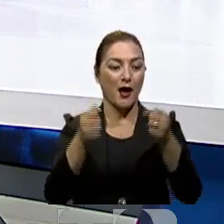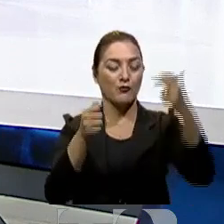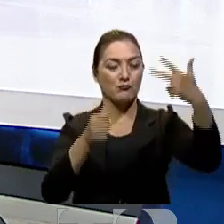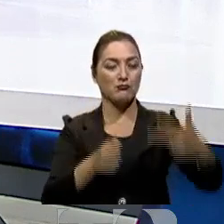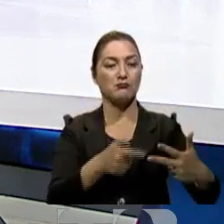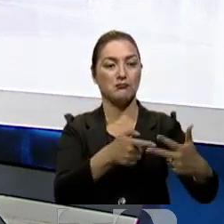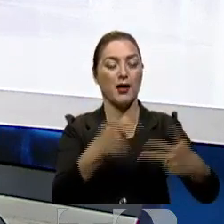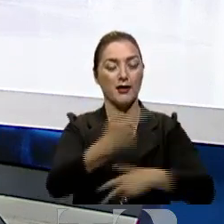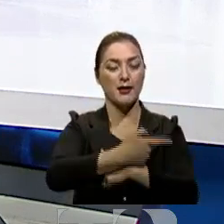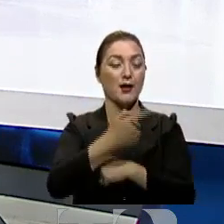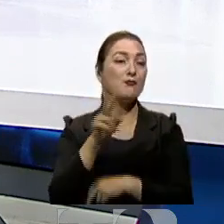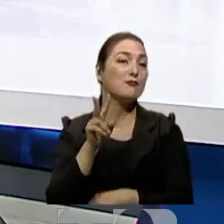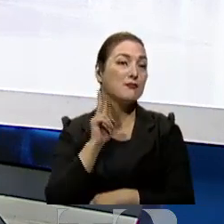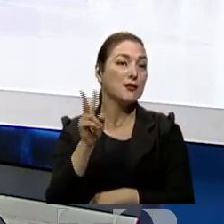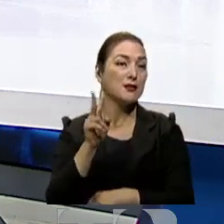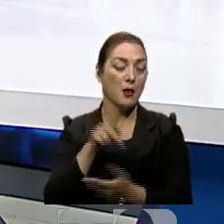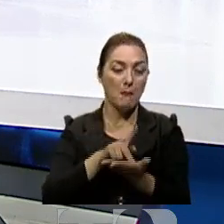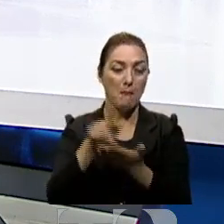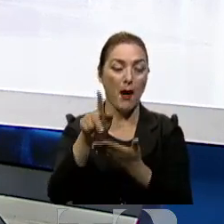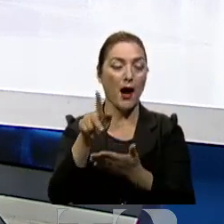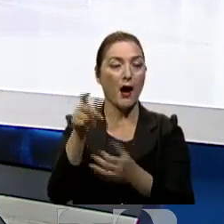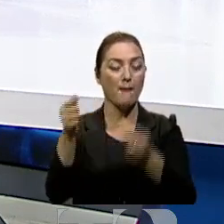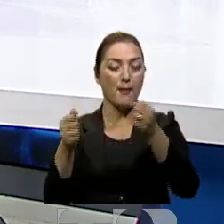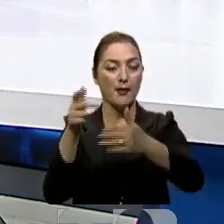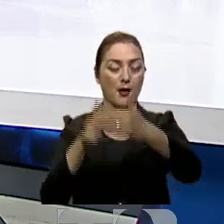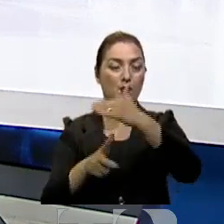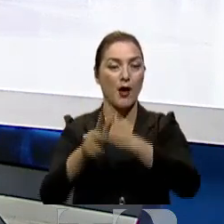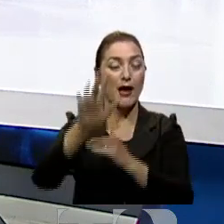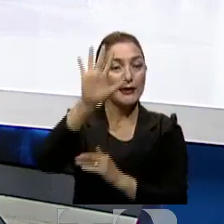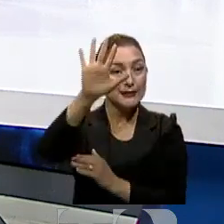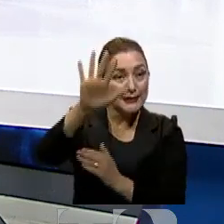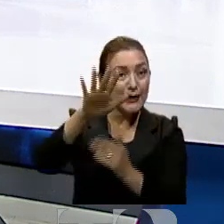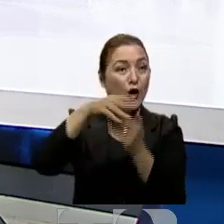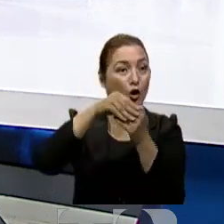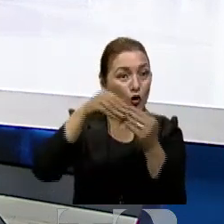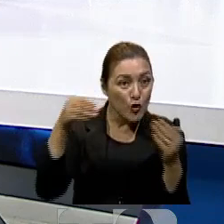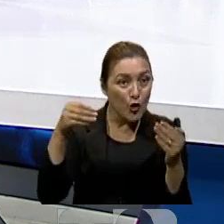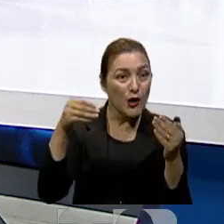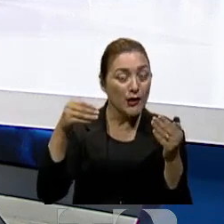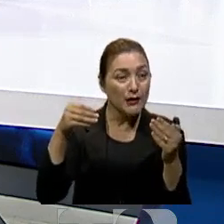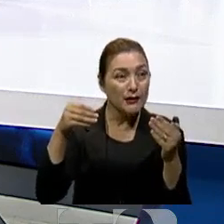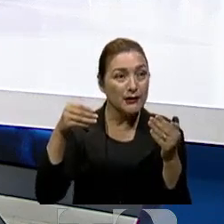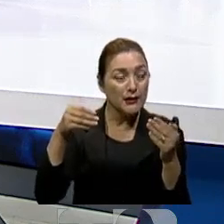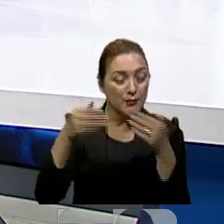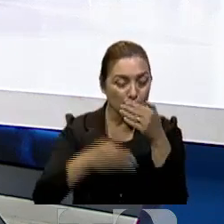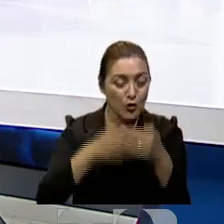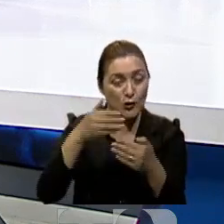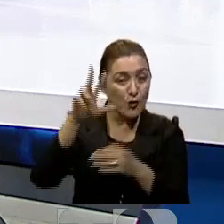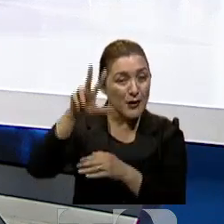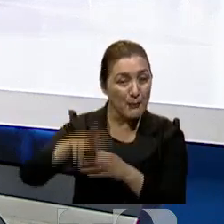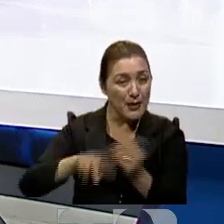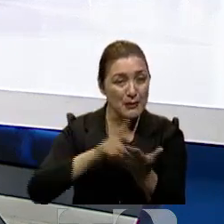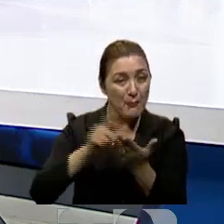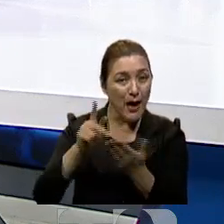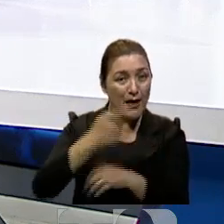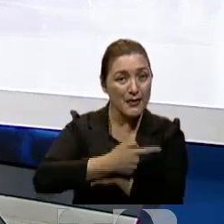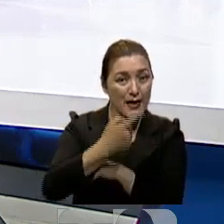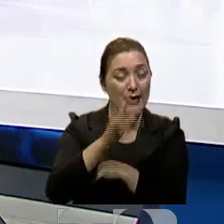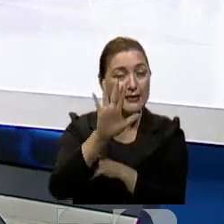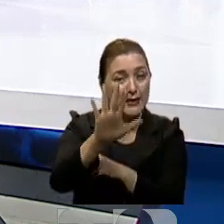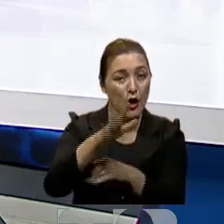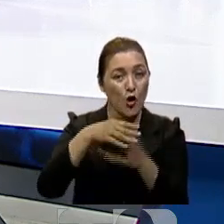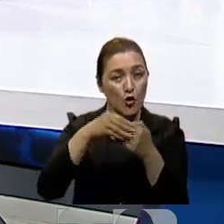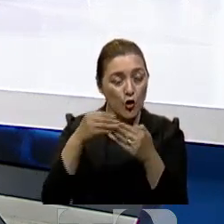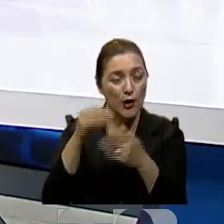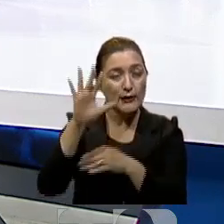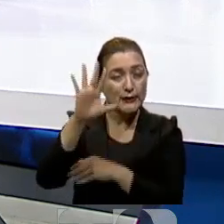las víctimas tienen que pagar al parqueadero, que son como $5. Imagínense todo ese proceso que tienen que pagar,